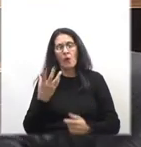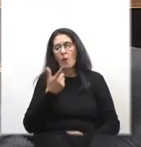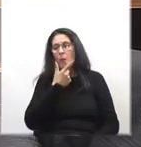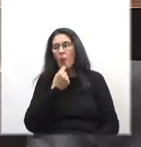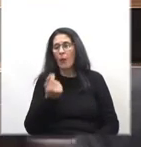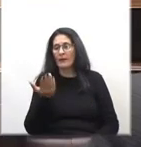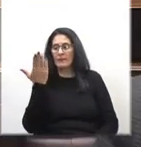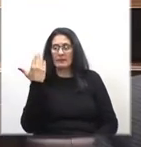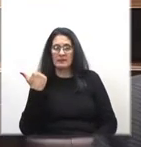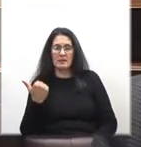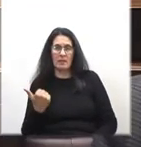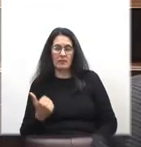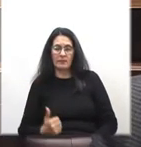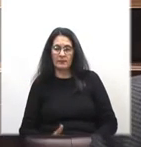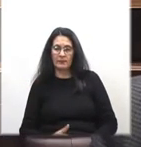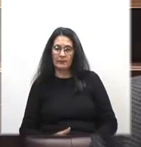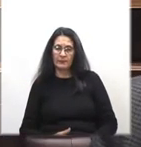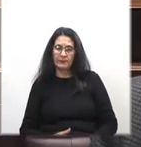jueves pasado.